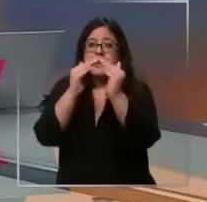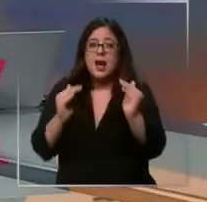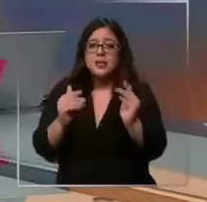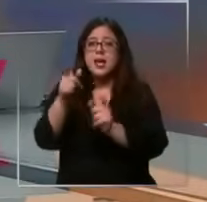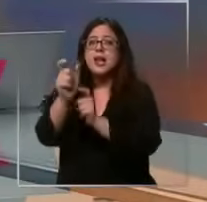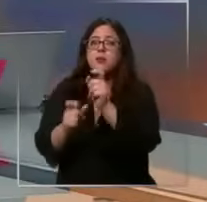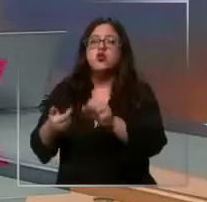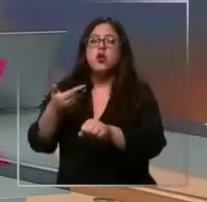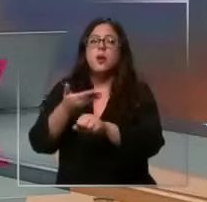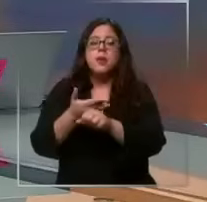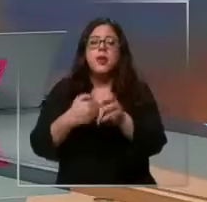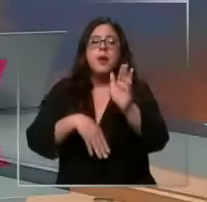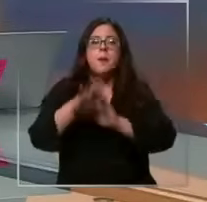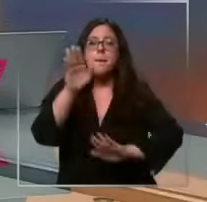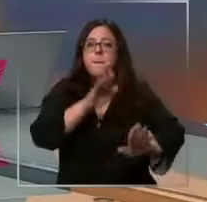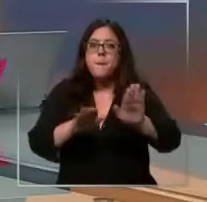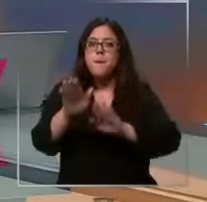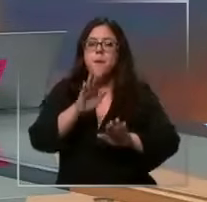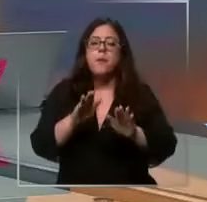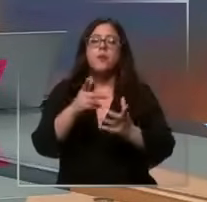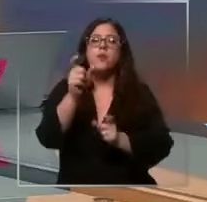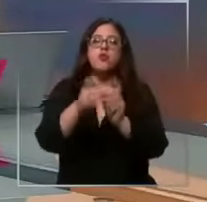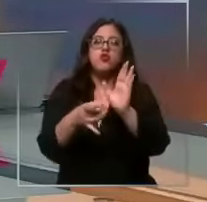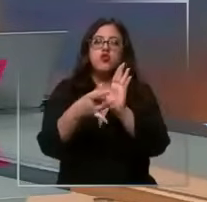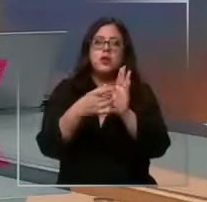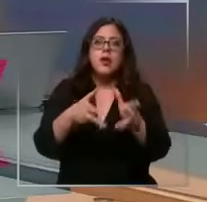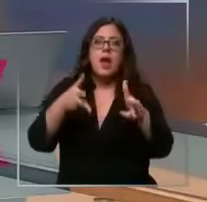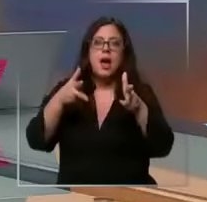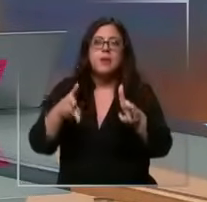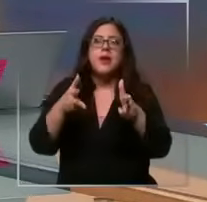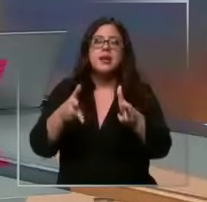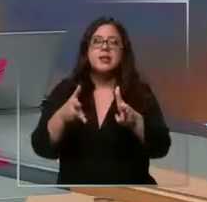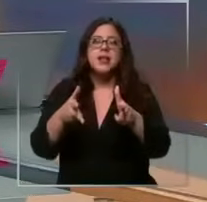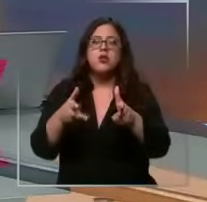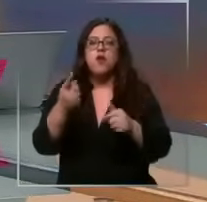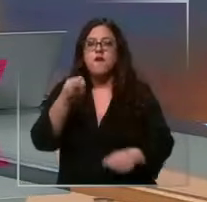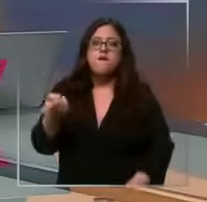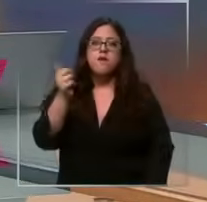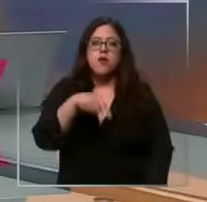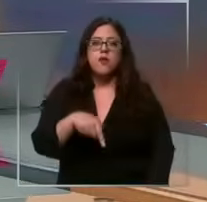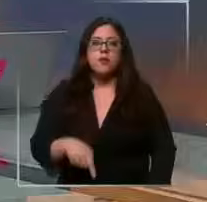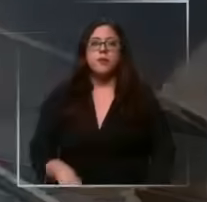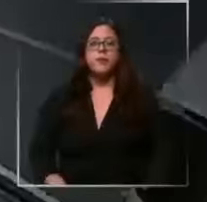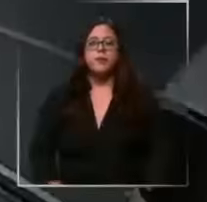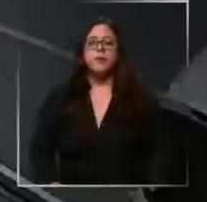Los vecinos piden el mayor resguardo, ya que los delincuentes habrían amenazado con volver.